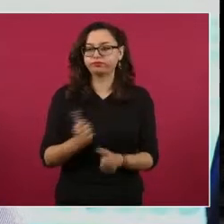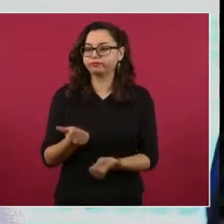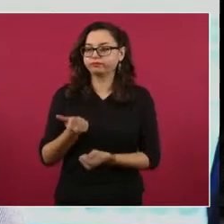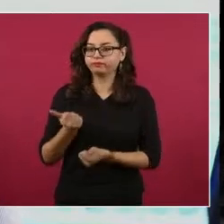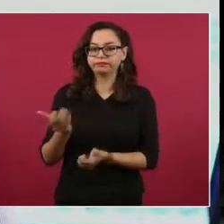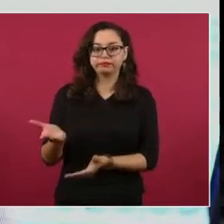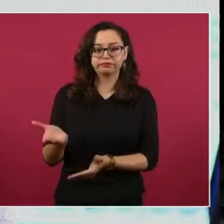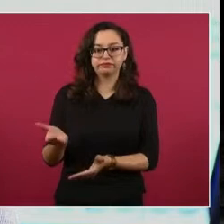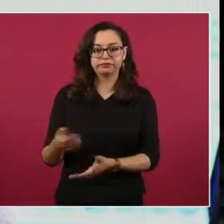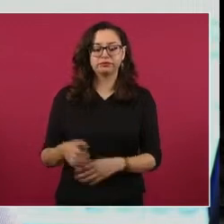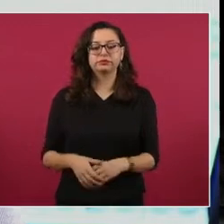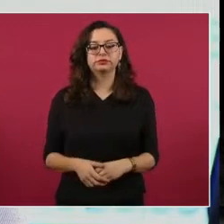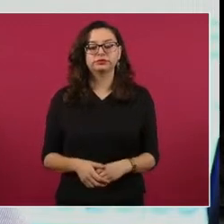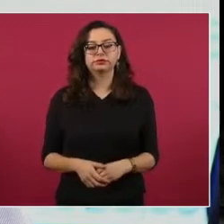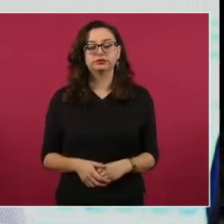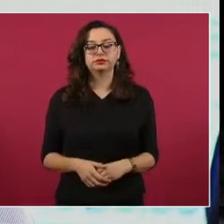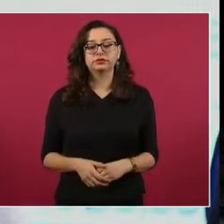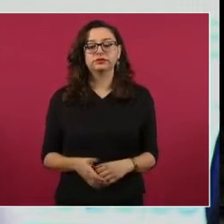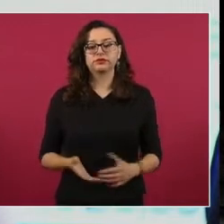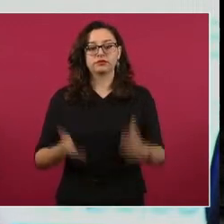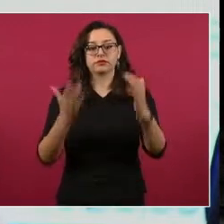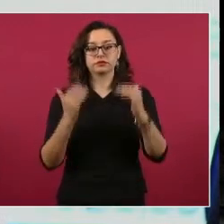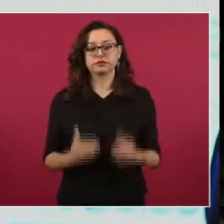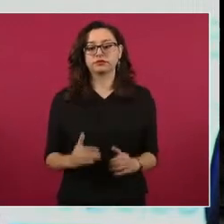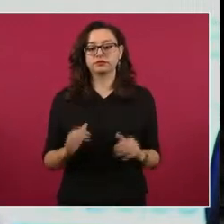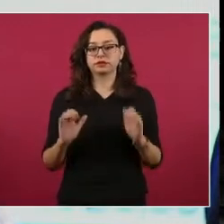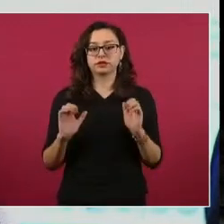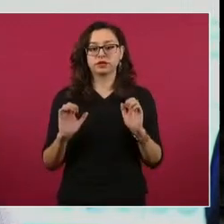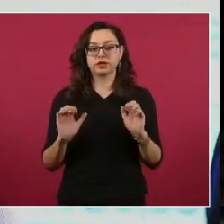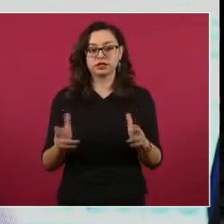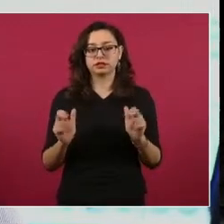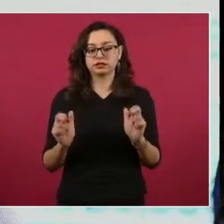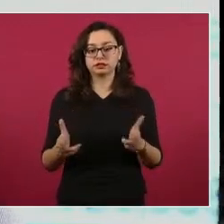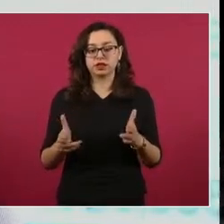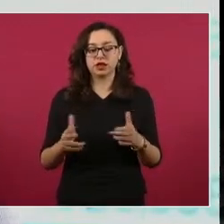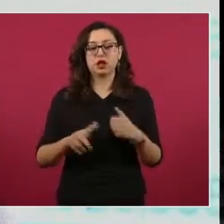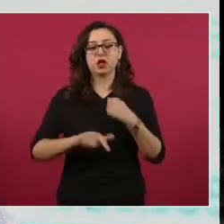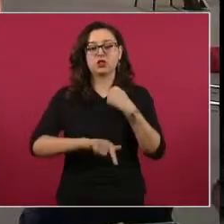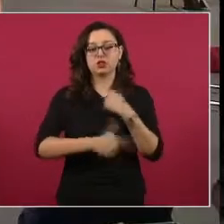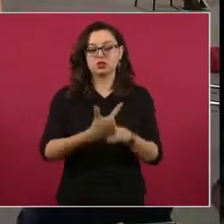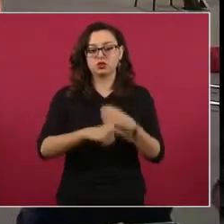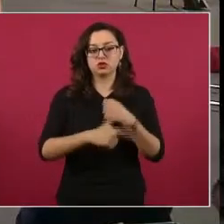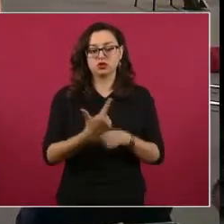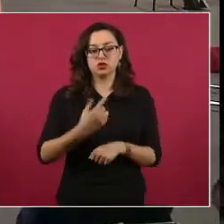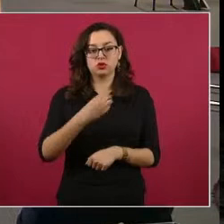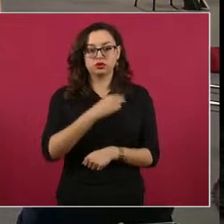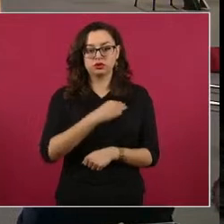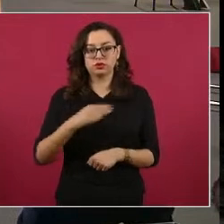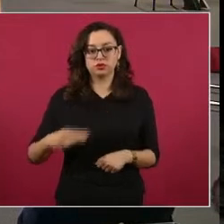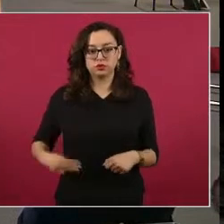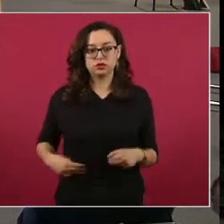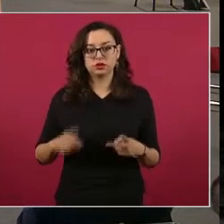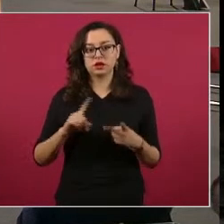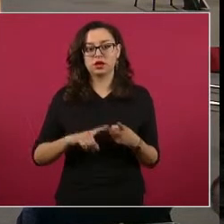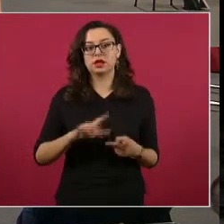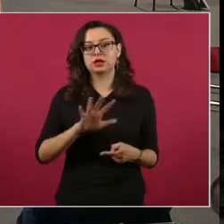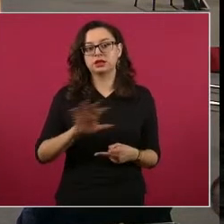en el caso de chiapas van doce municipios 500 6 comunidades